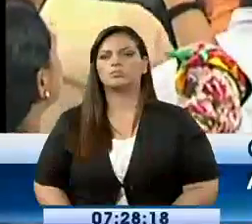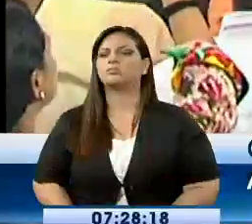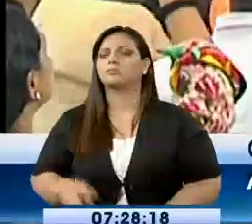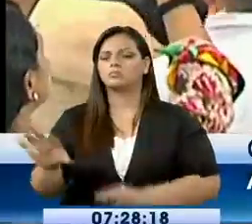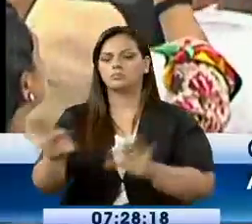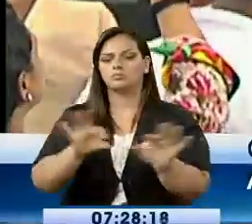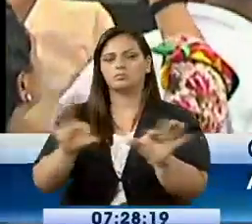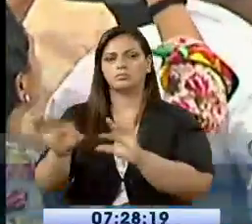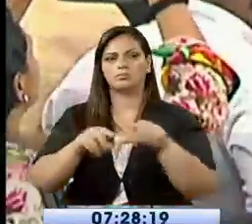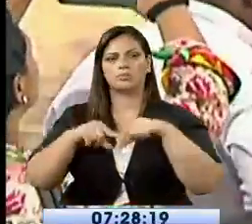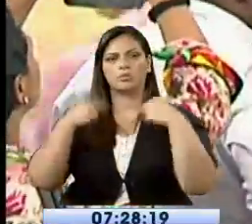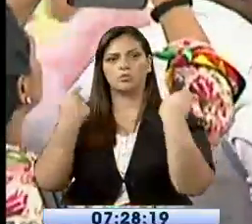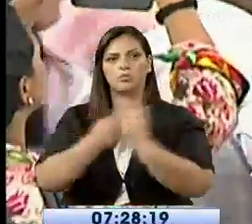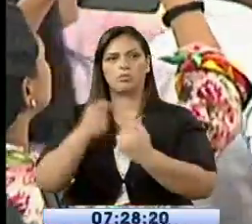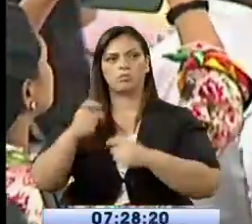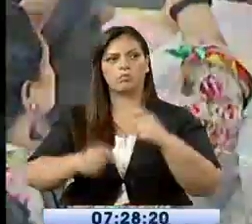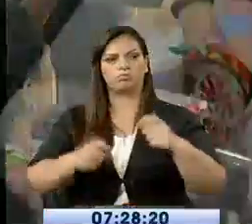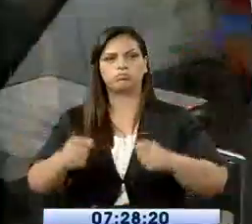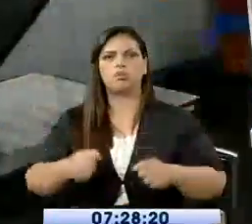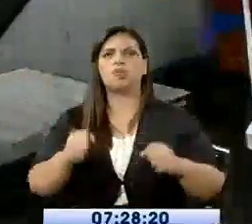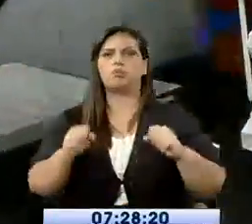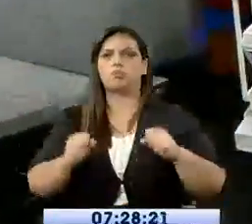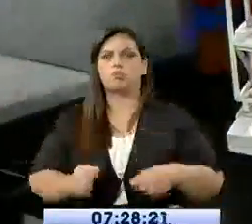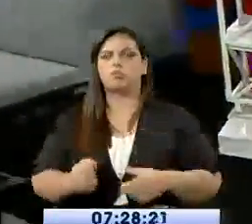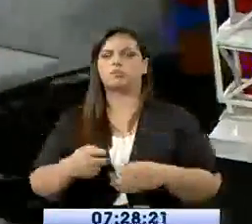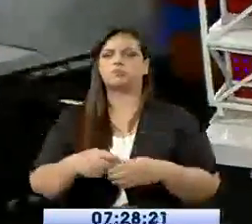informó Enrique Muñoz.